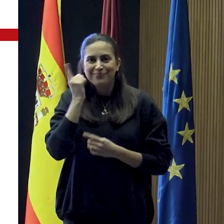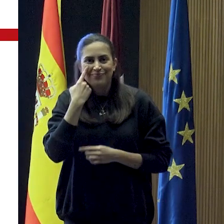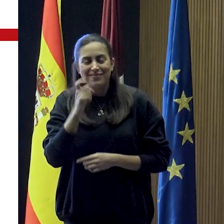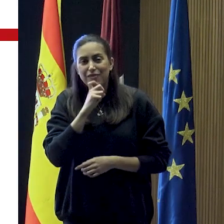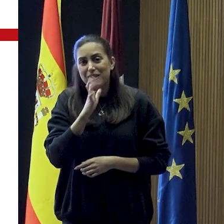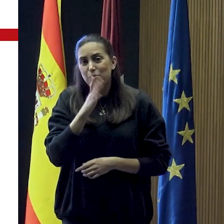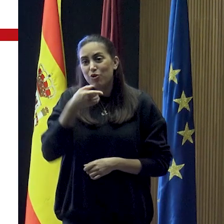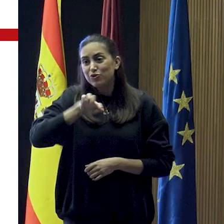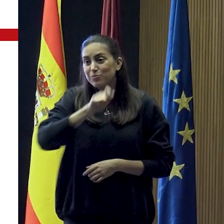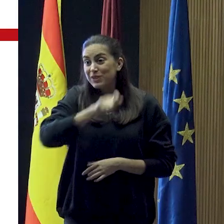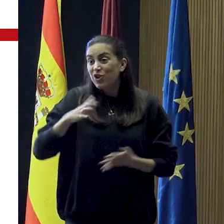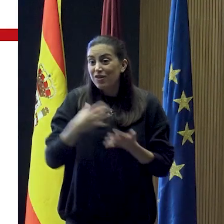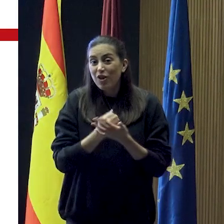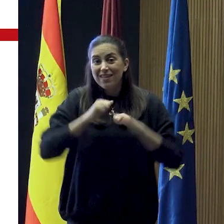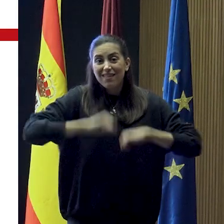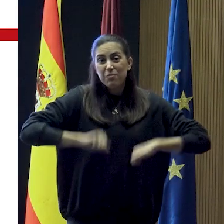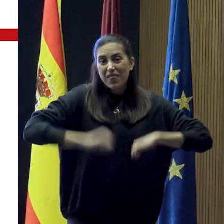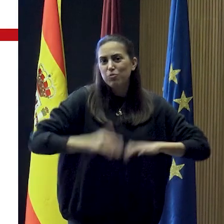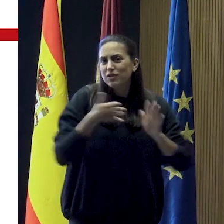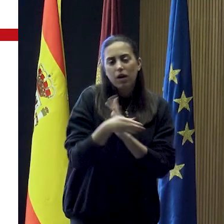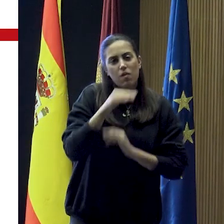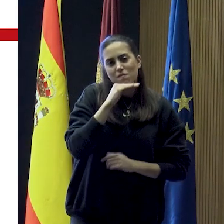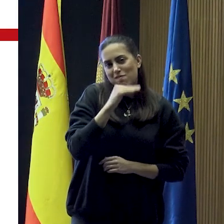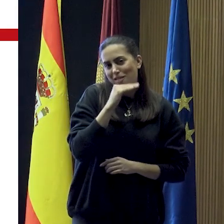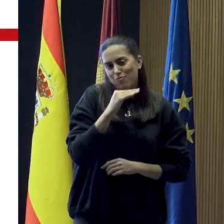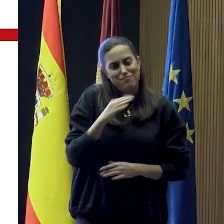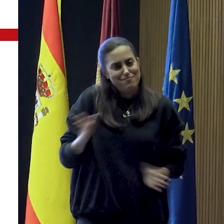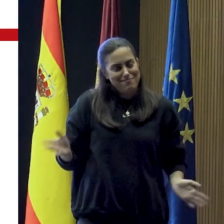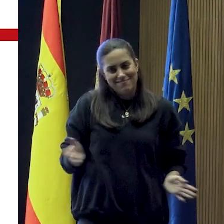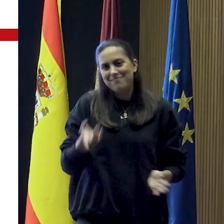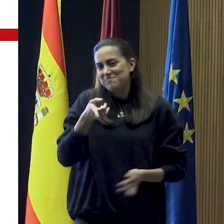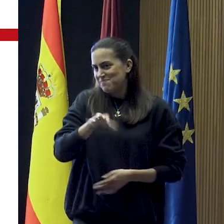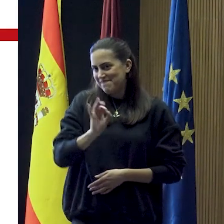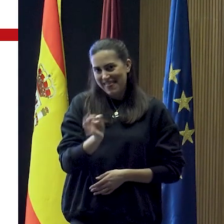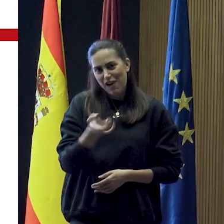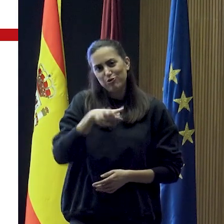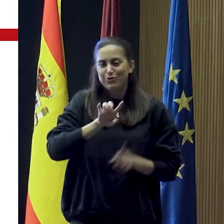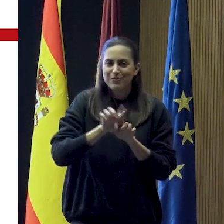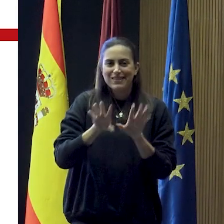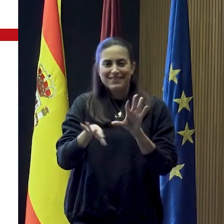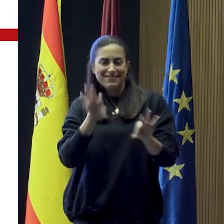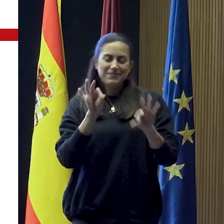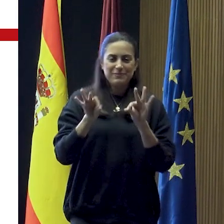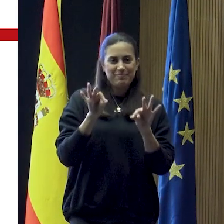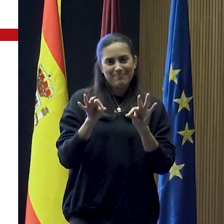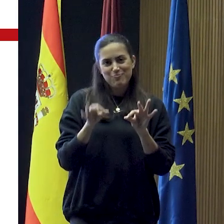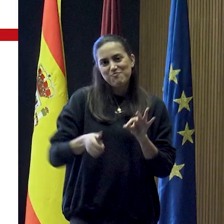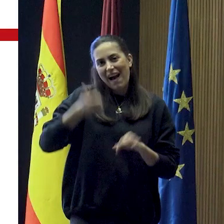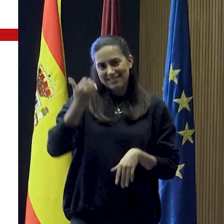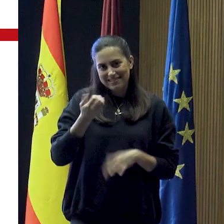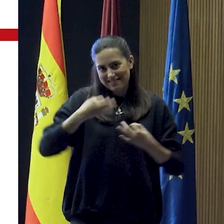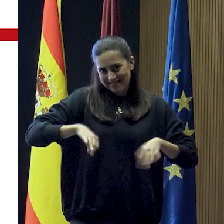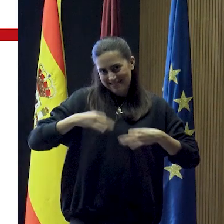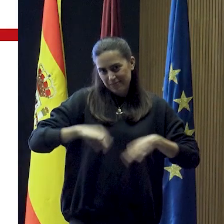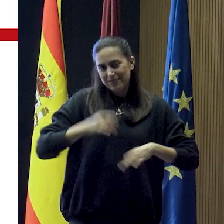cuando envejecemos nos volvemos más gruñones, ¿vale? Y esto es verdad, somos mucho más selectivos normalmente, pero